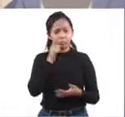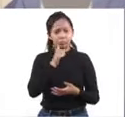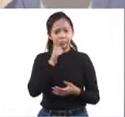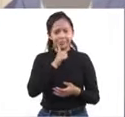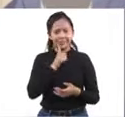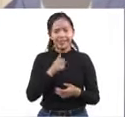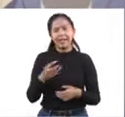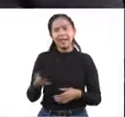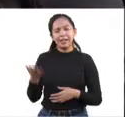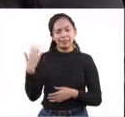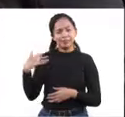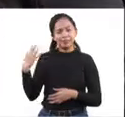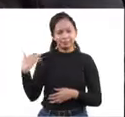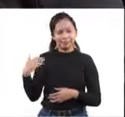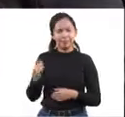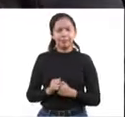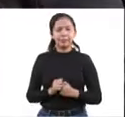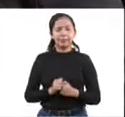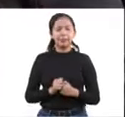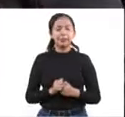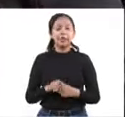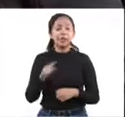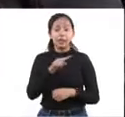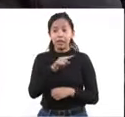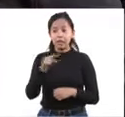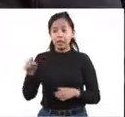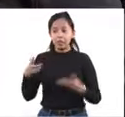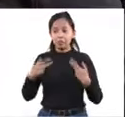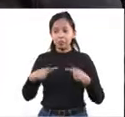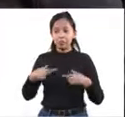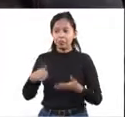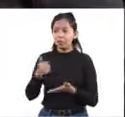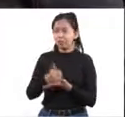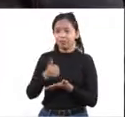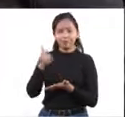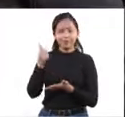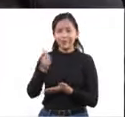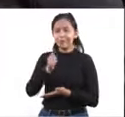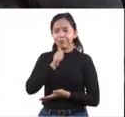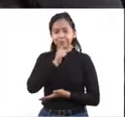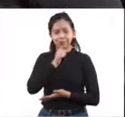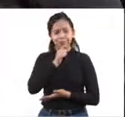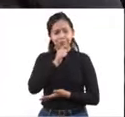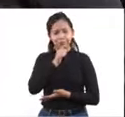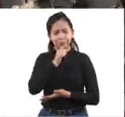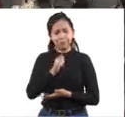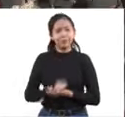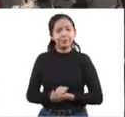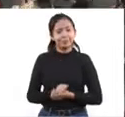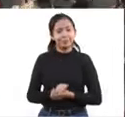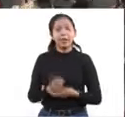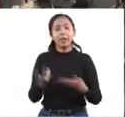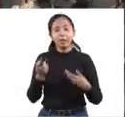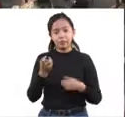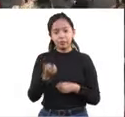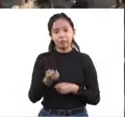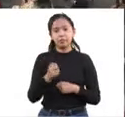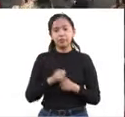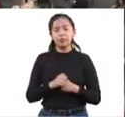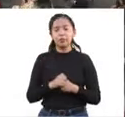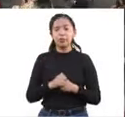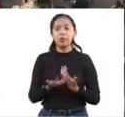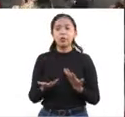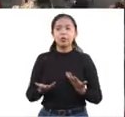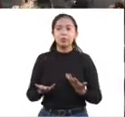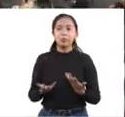año pasado no habían aprobado los permisos de más de 200 jóvenes. Y fue como un